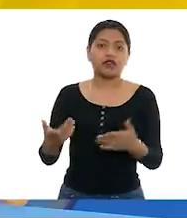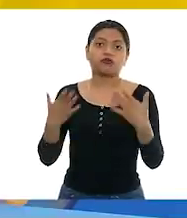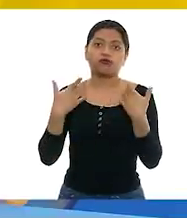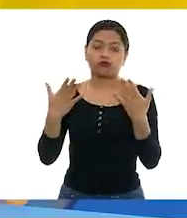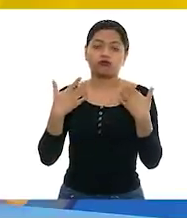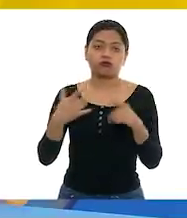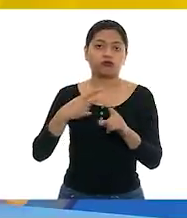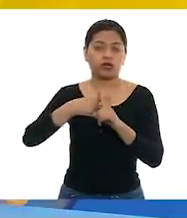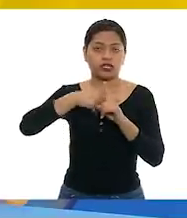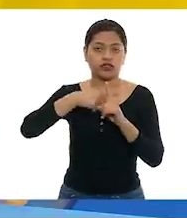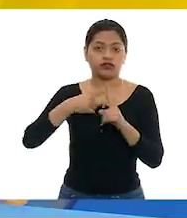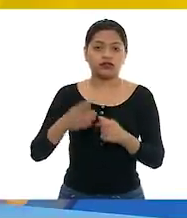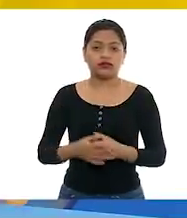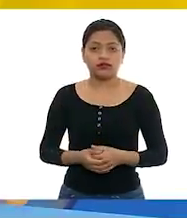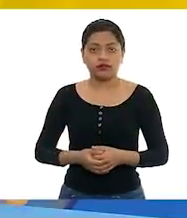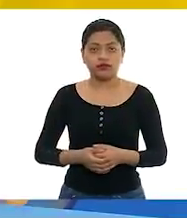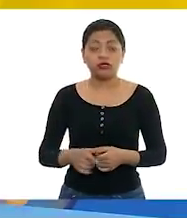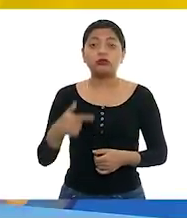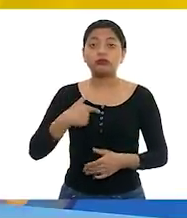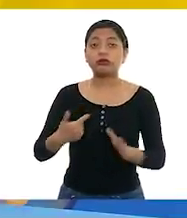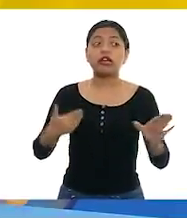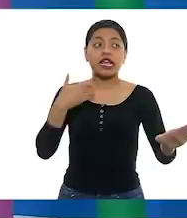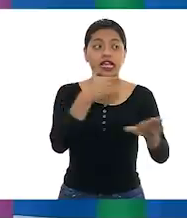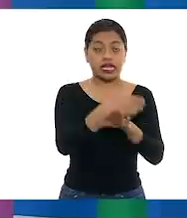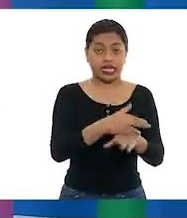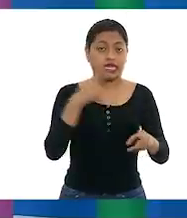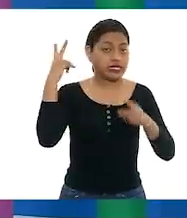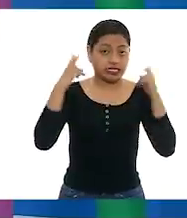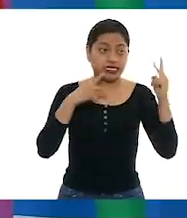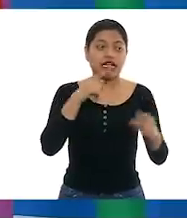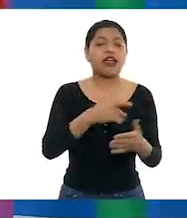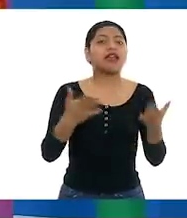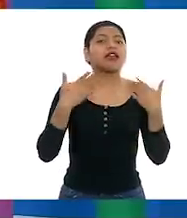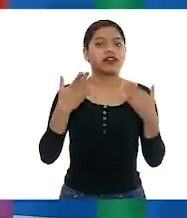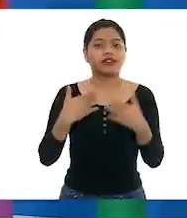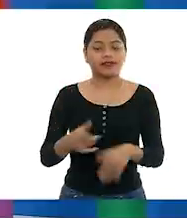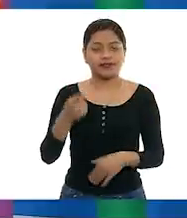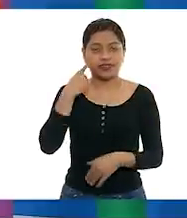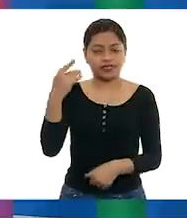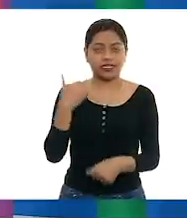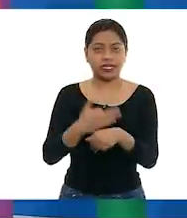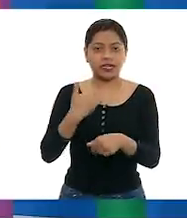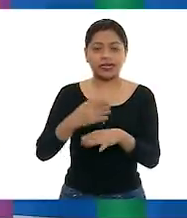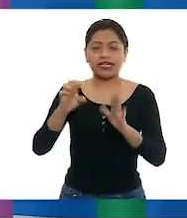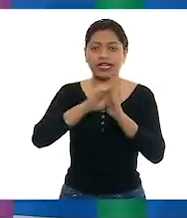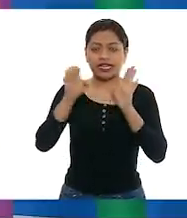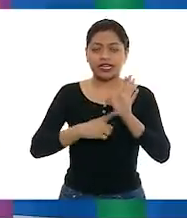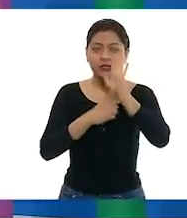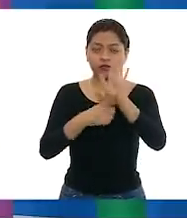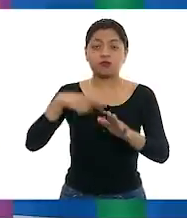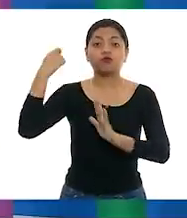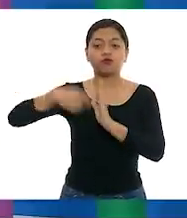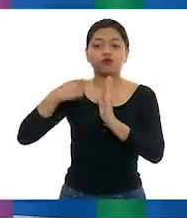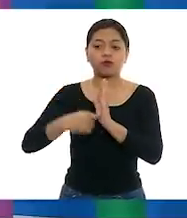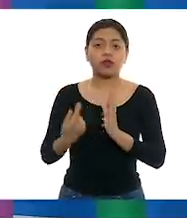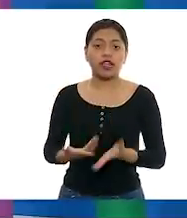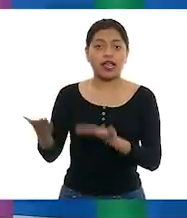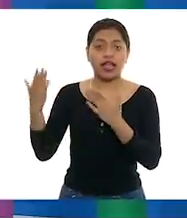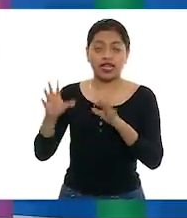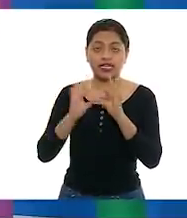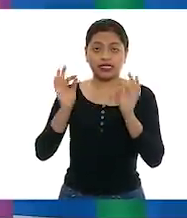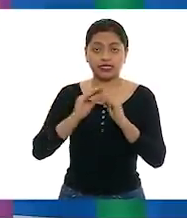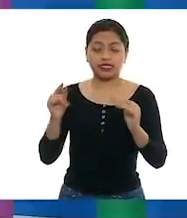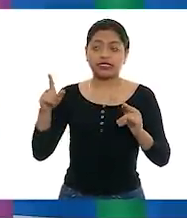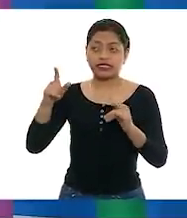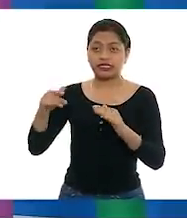hacía bastante calorcito, más que afuera, más. Los invito a que veamos un ejemplo con un video que nos muestra un invernadero donde